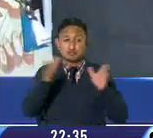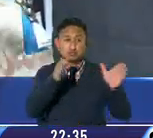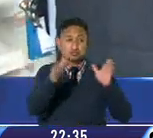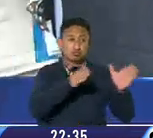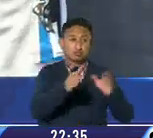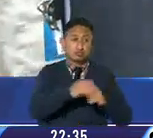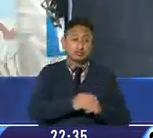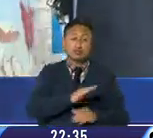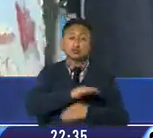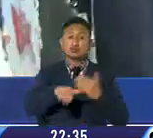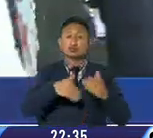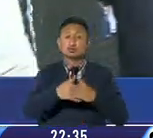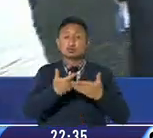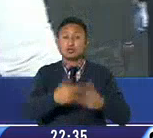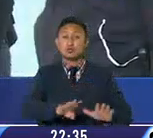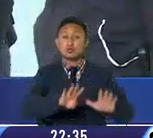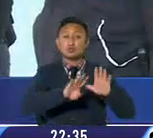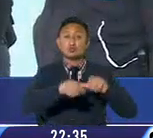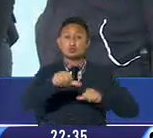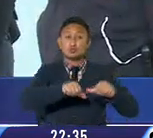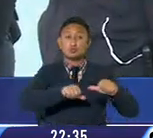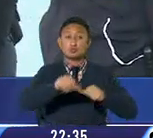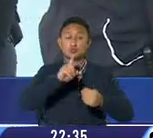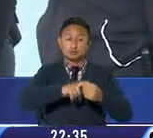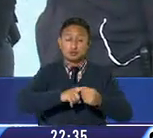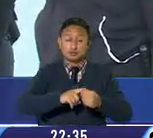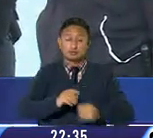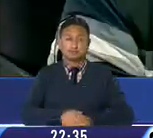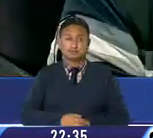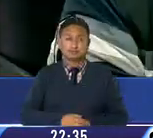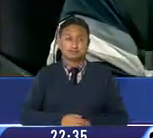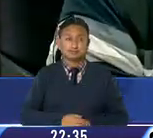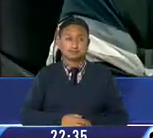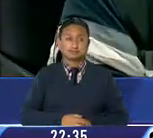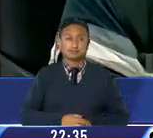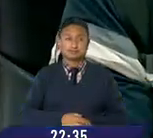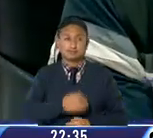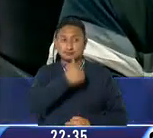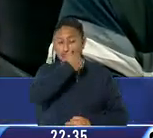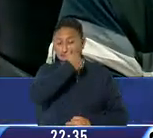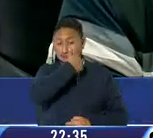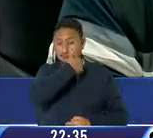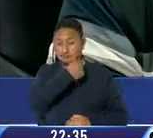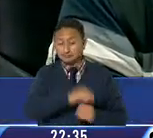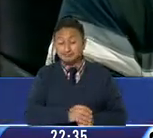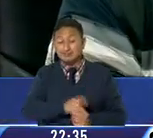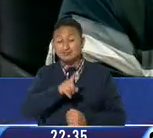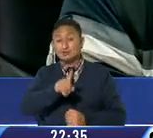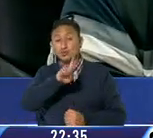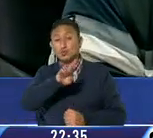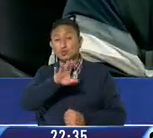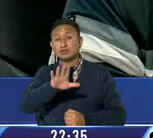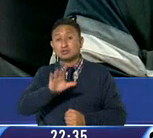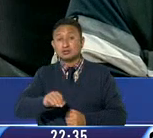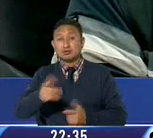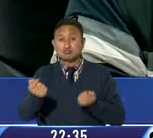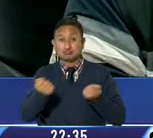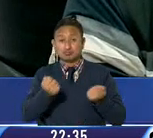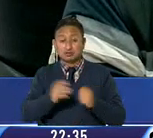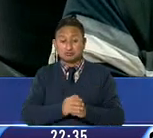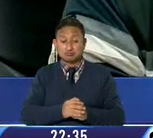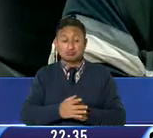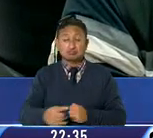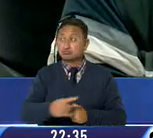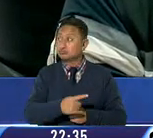de las 9 administraciones zonales del Distrito Metropolitano de Quito. Haremos 145 intervenciones, controlaremos el uso